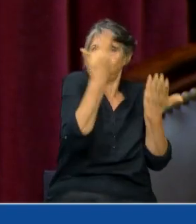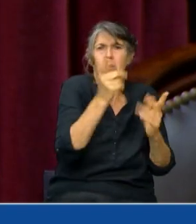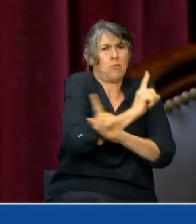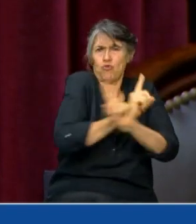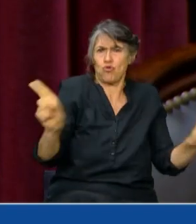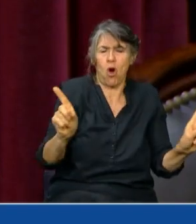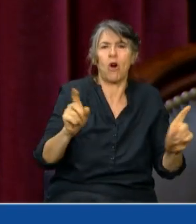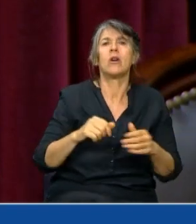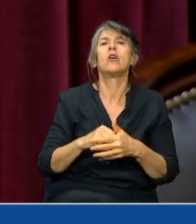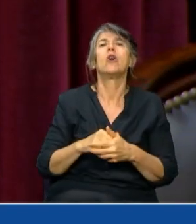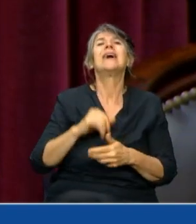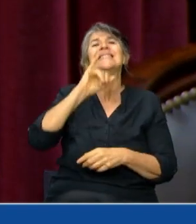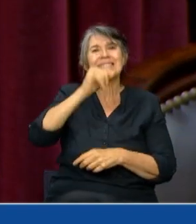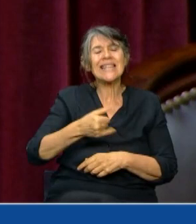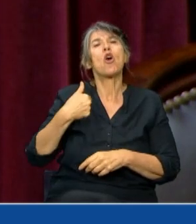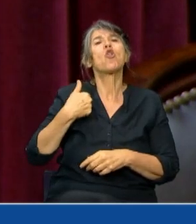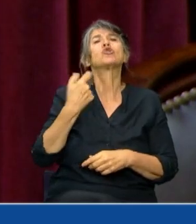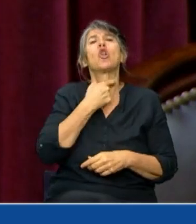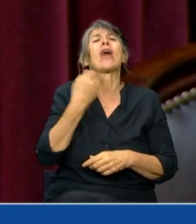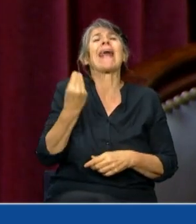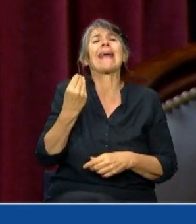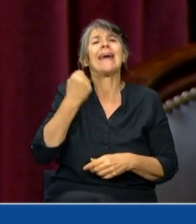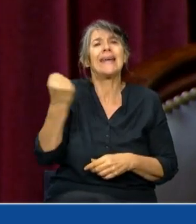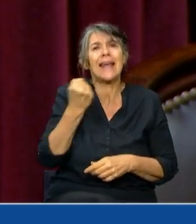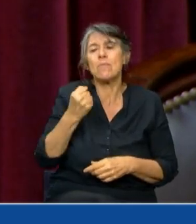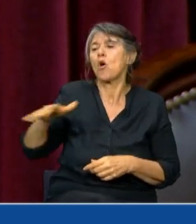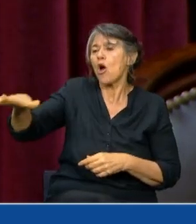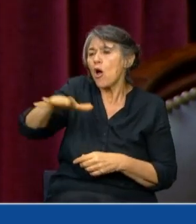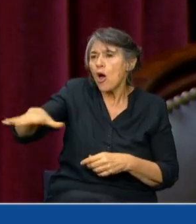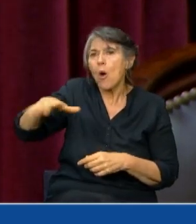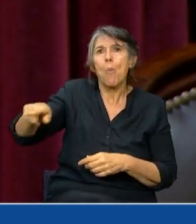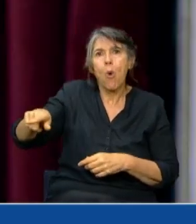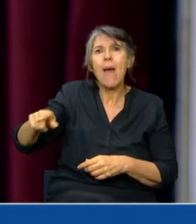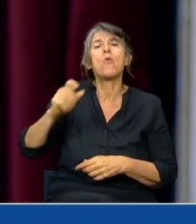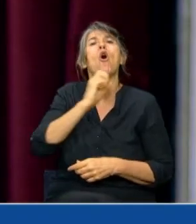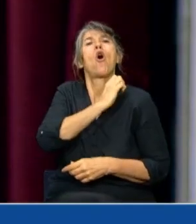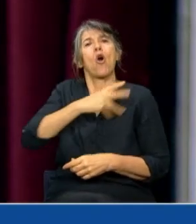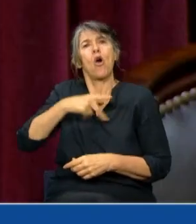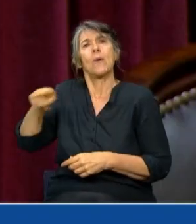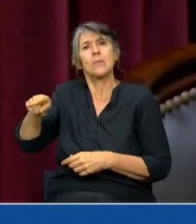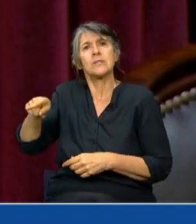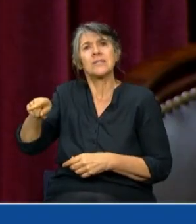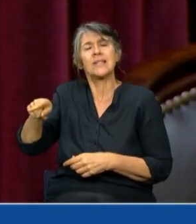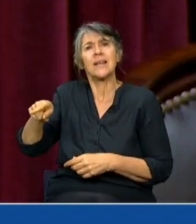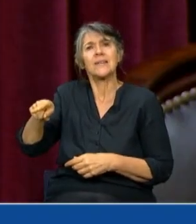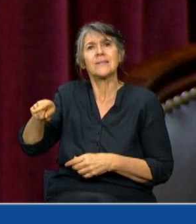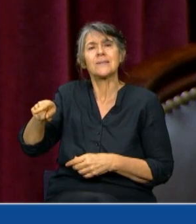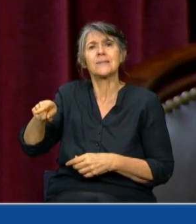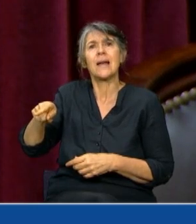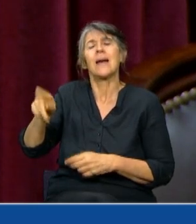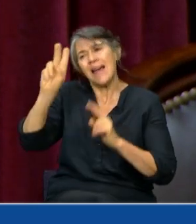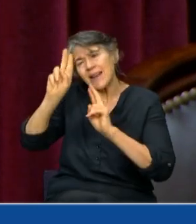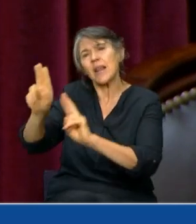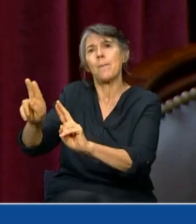en apoyo a la autodeterminación del pueblo palestino y como socialistas proponemos la única salida posible, que